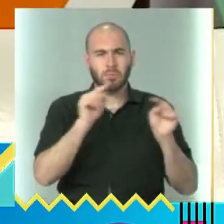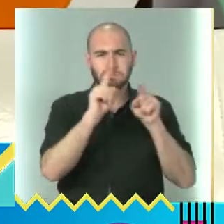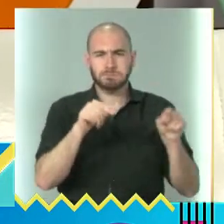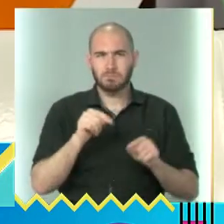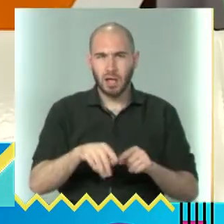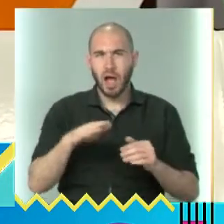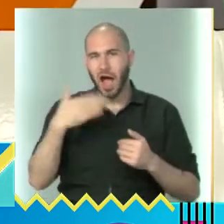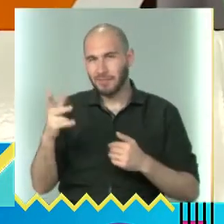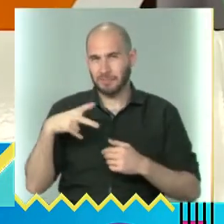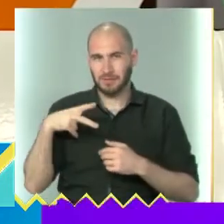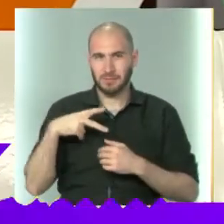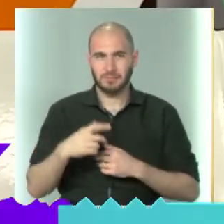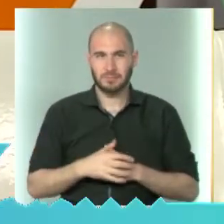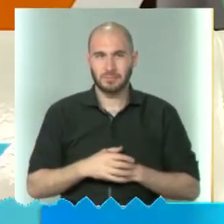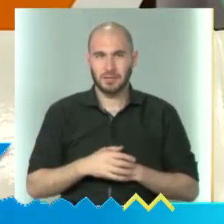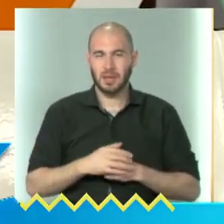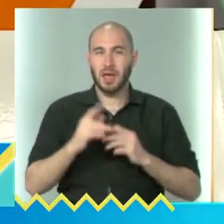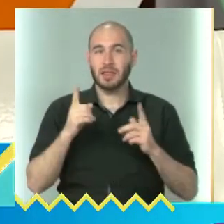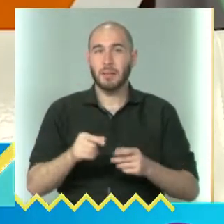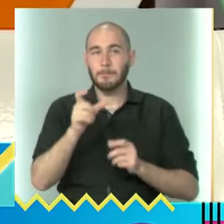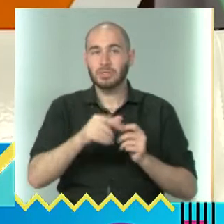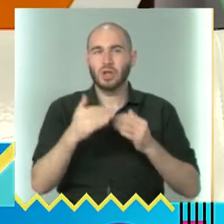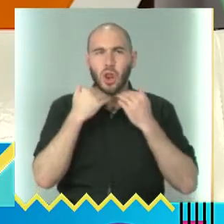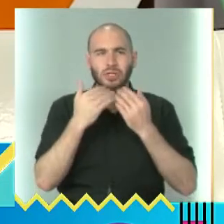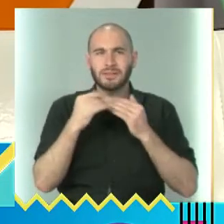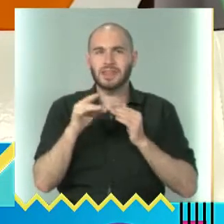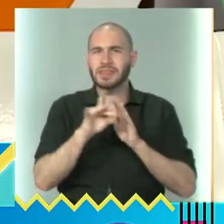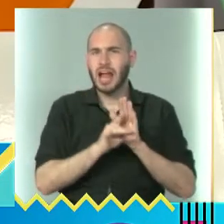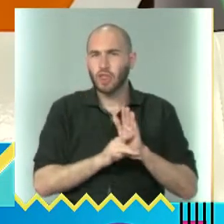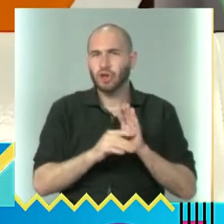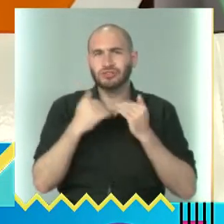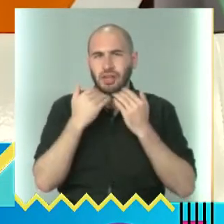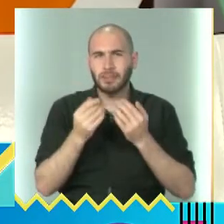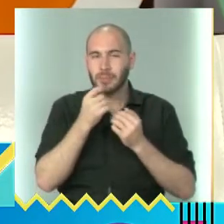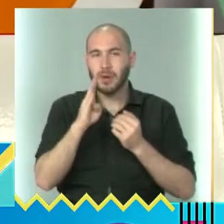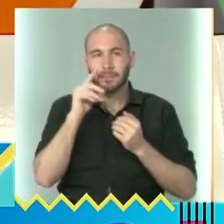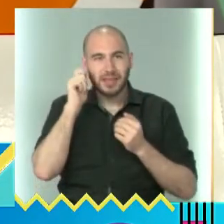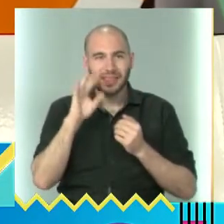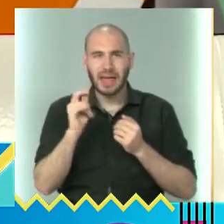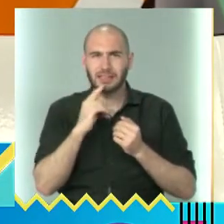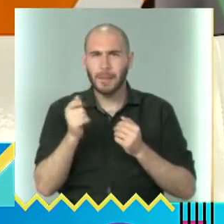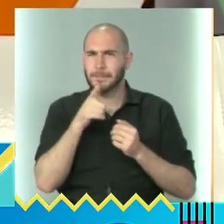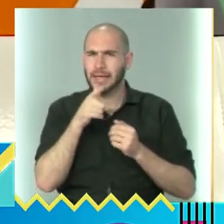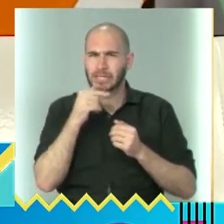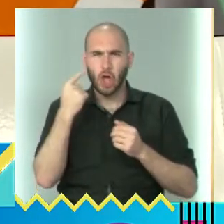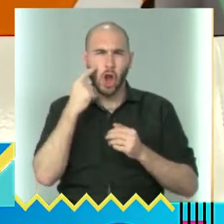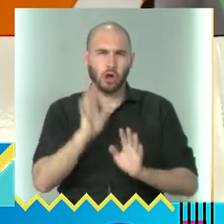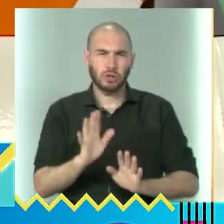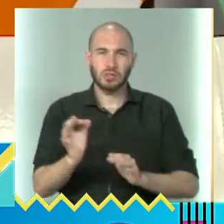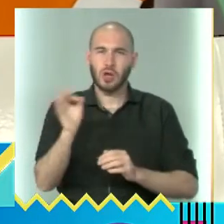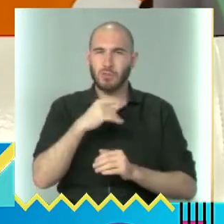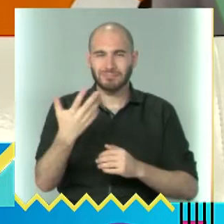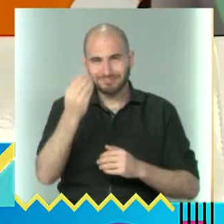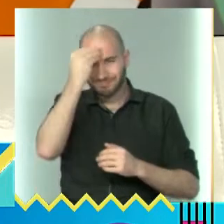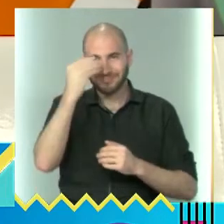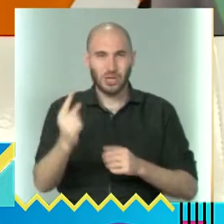hablábamos recién afuera se da también porque la gente no sabe lo que es un dato. Entonces, cuando hablamos del Big Data, le parece algo fuera de su conocimiento o fuera de su